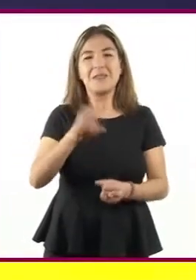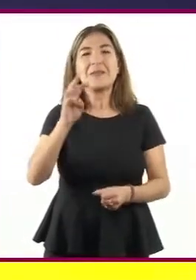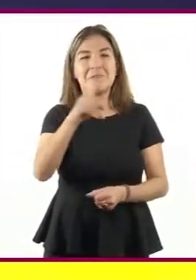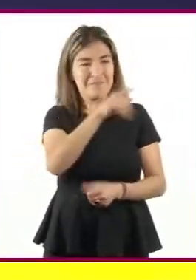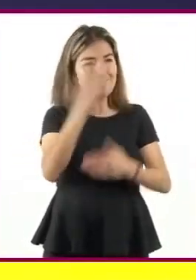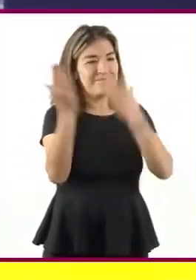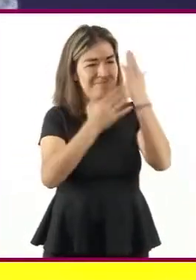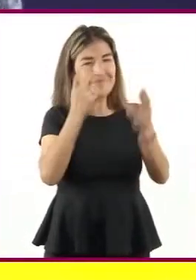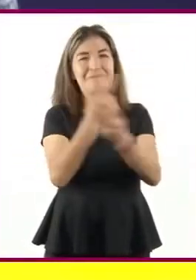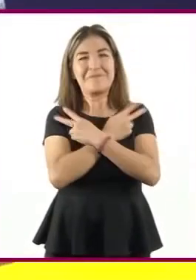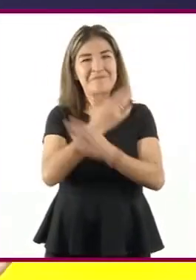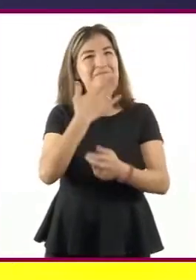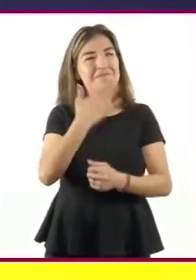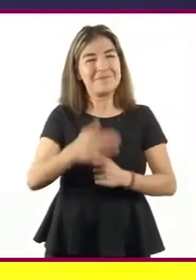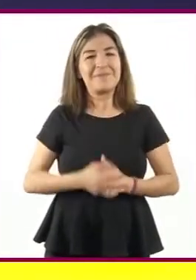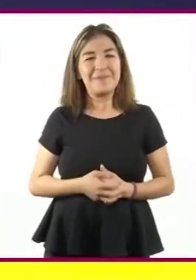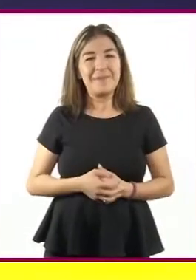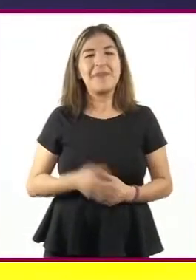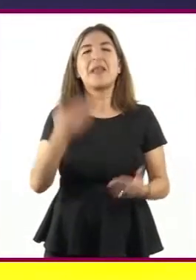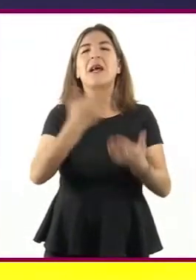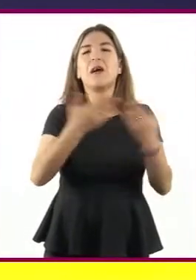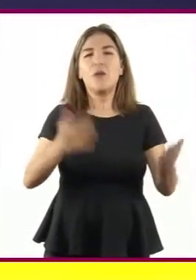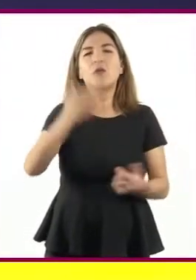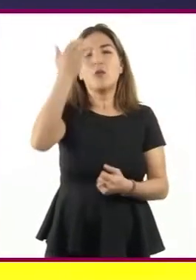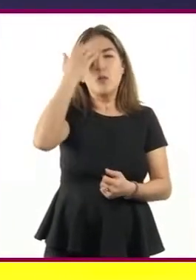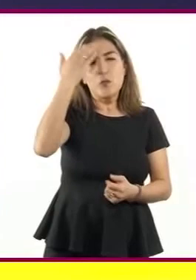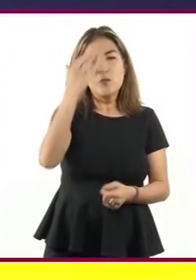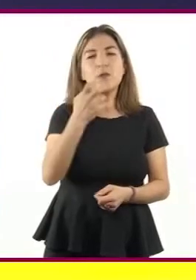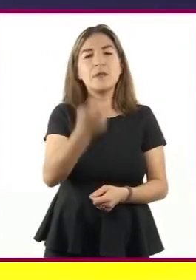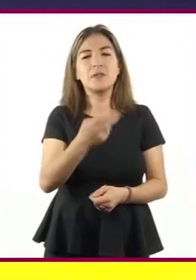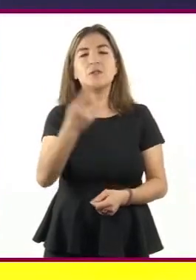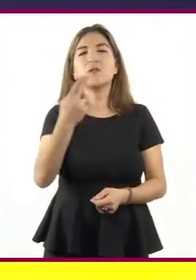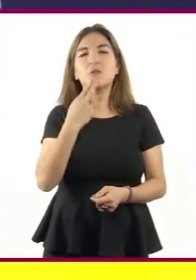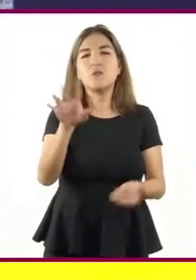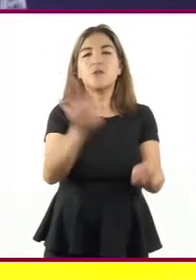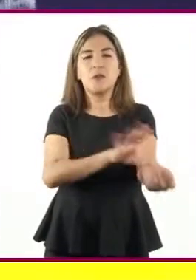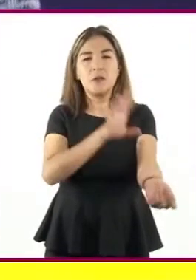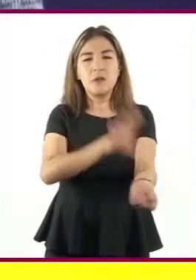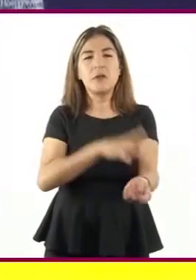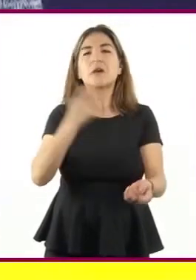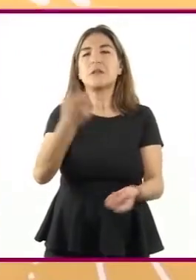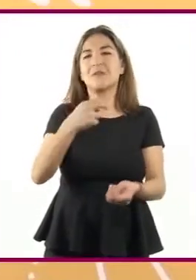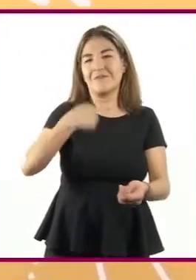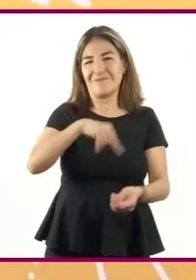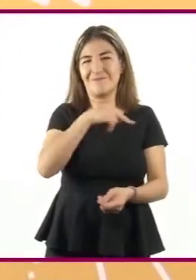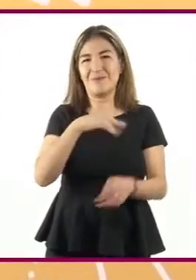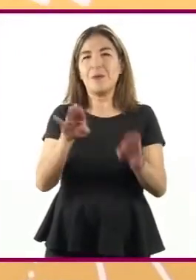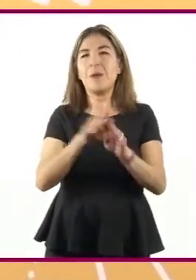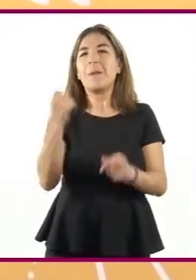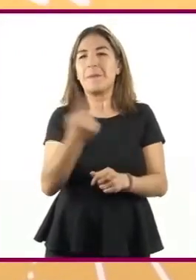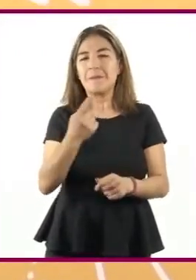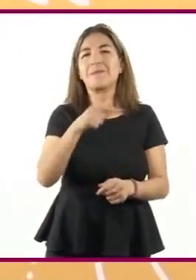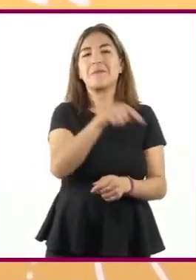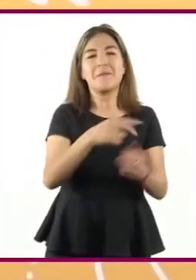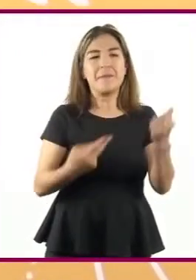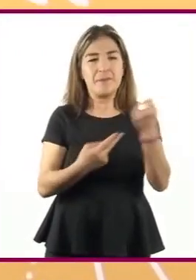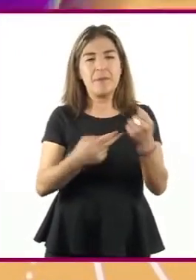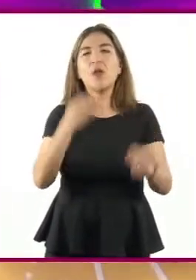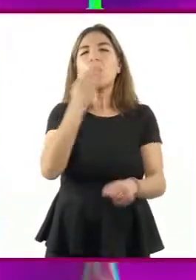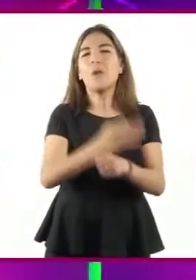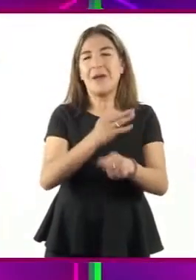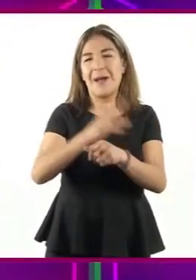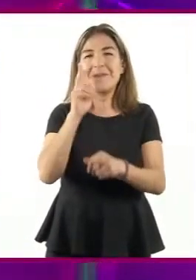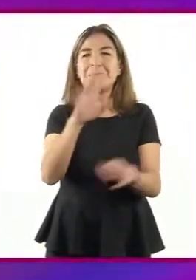vacaciones. Ahora dime, ¿cómo podemos conocer el consumo de energía de nuestros aparatos? ¿Qué te parece si lo explicamos con un